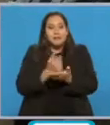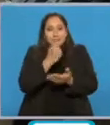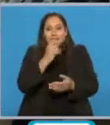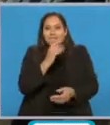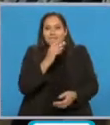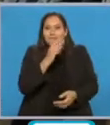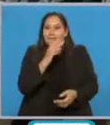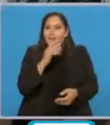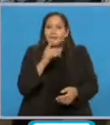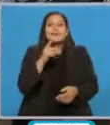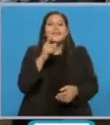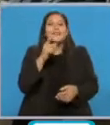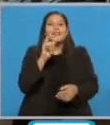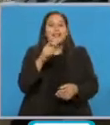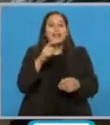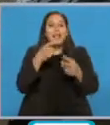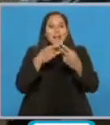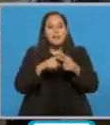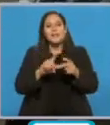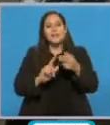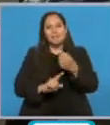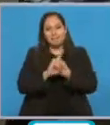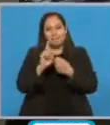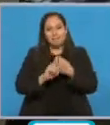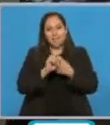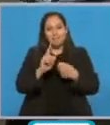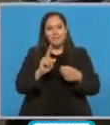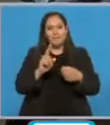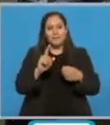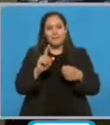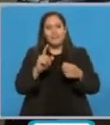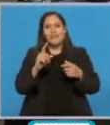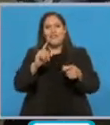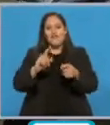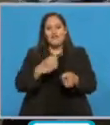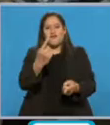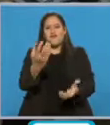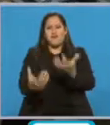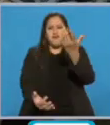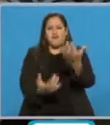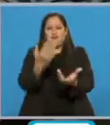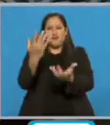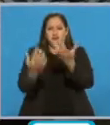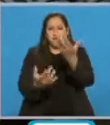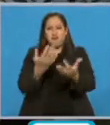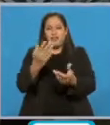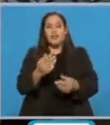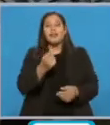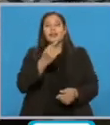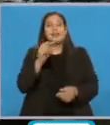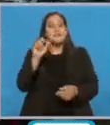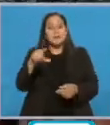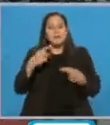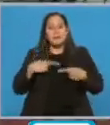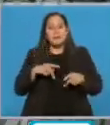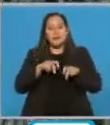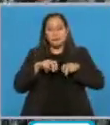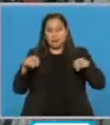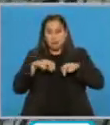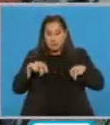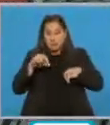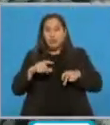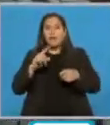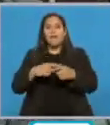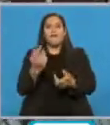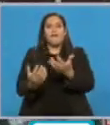fue cuando iniciaron la quemazón los mismos aficionados. Y ustedes